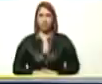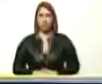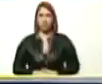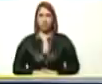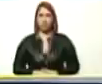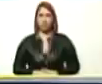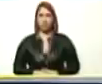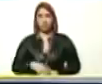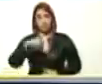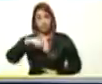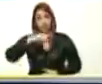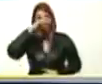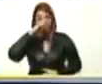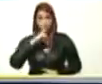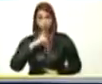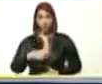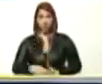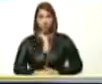Este año,